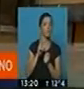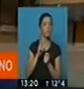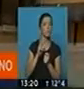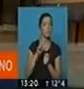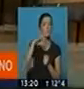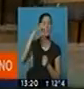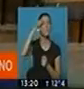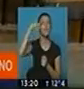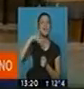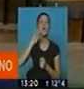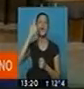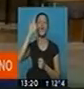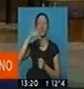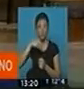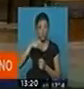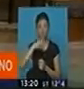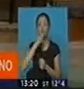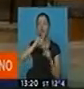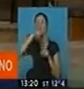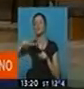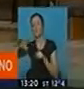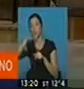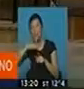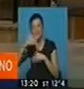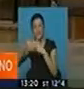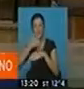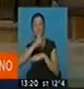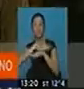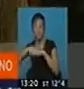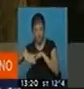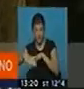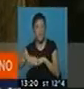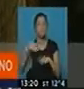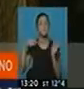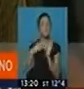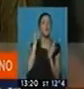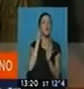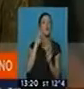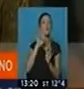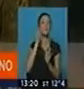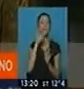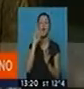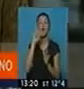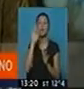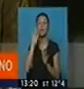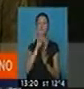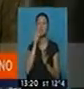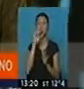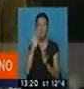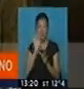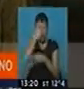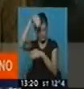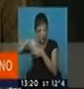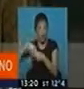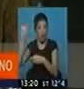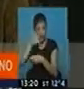situación de que, a diferencia de los otros territorios de ultramar, Gibraltar sí forma parte de la Unión Europea, con una compleja situación de